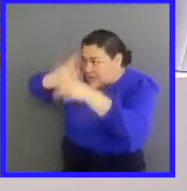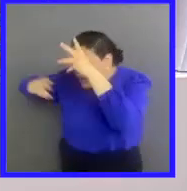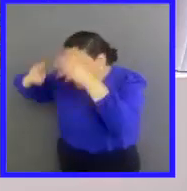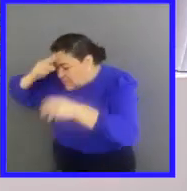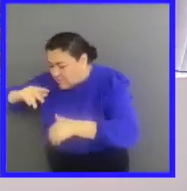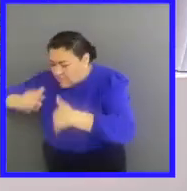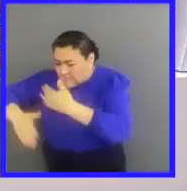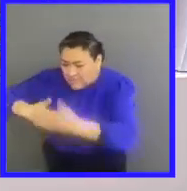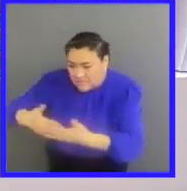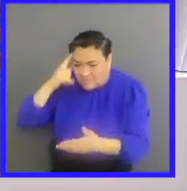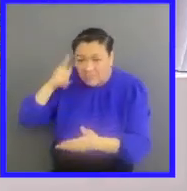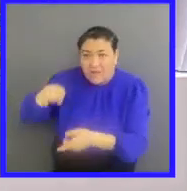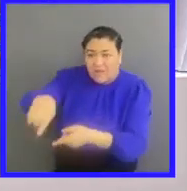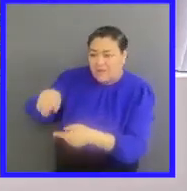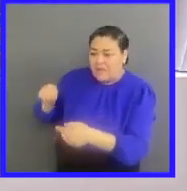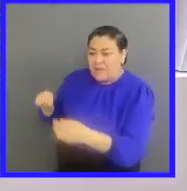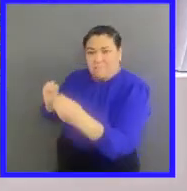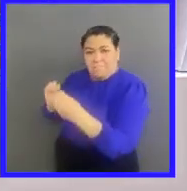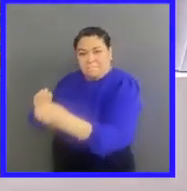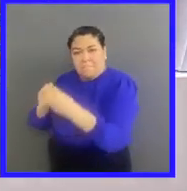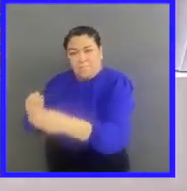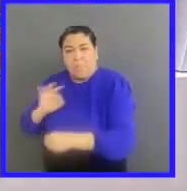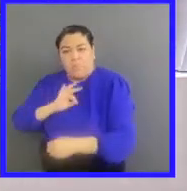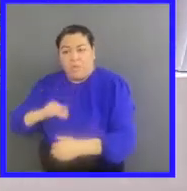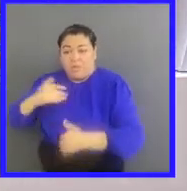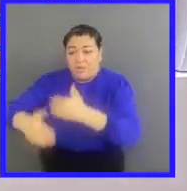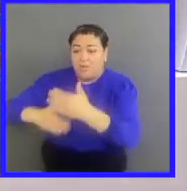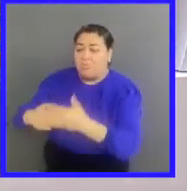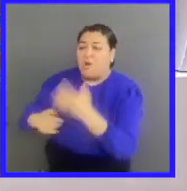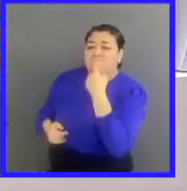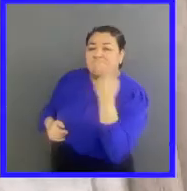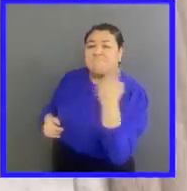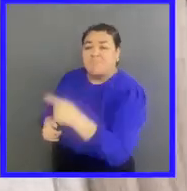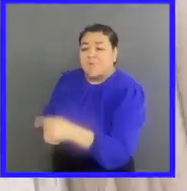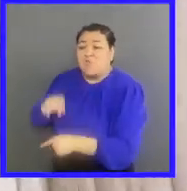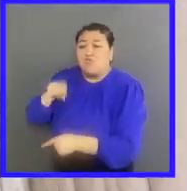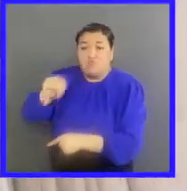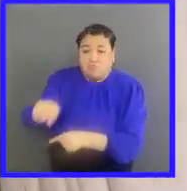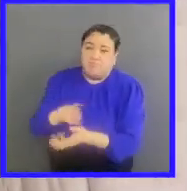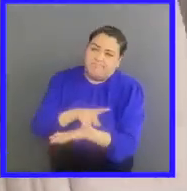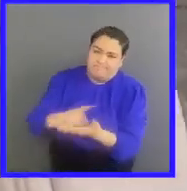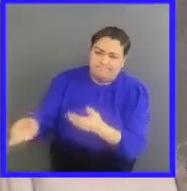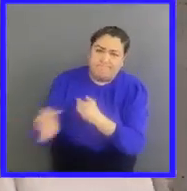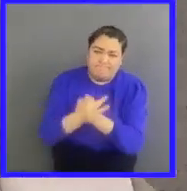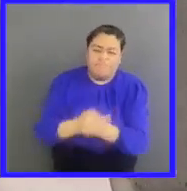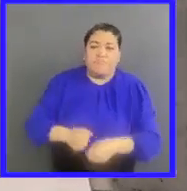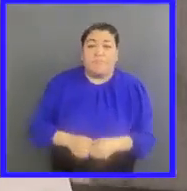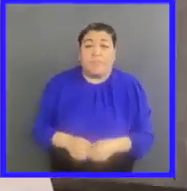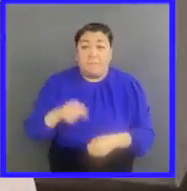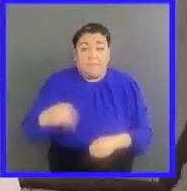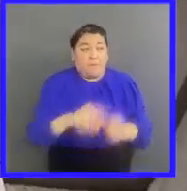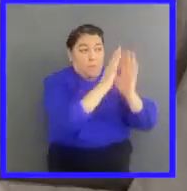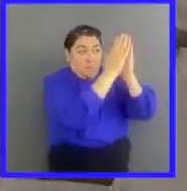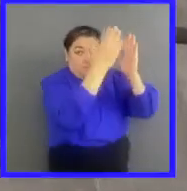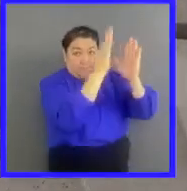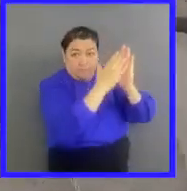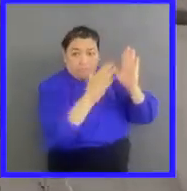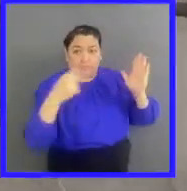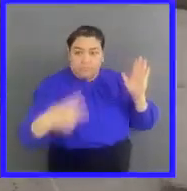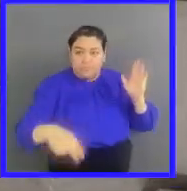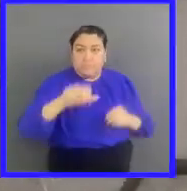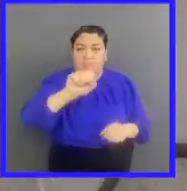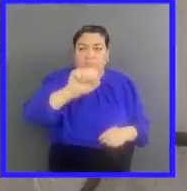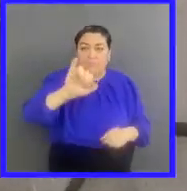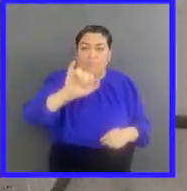litigar dentro de este y demandar pues el respeto de sus derechos. En la Biblioteca Silvestre Moreno Cora del edificio alterno